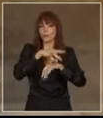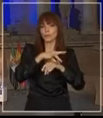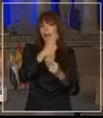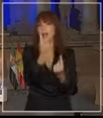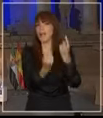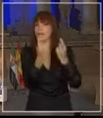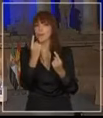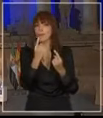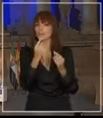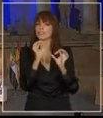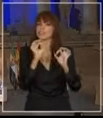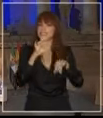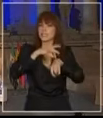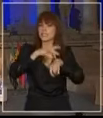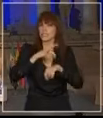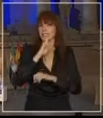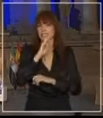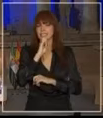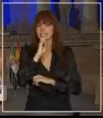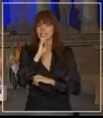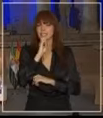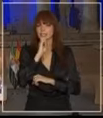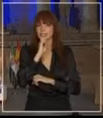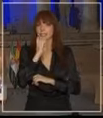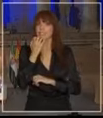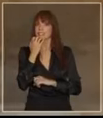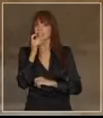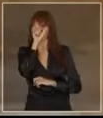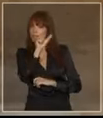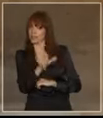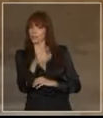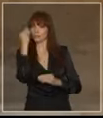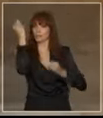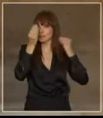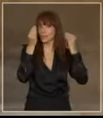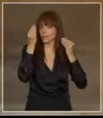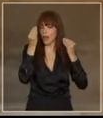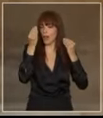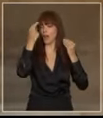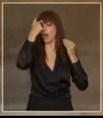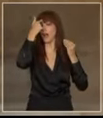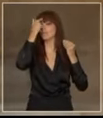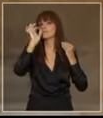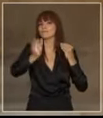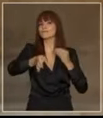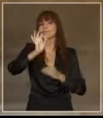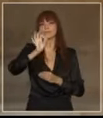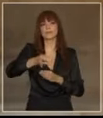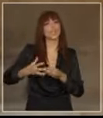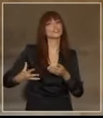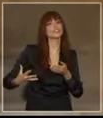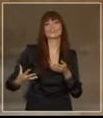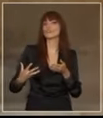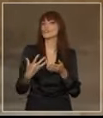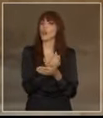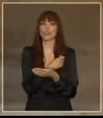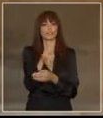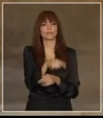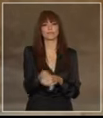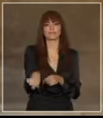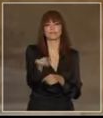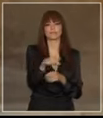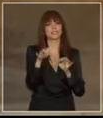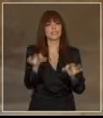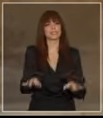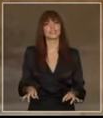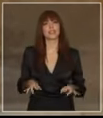la certeza de que todos y cada uno de ellos han recibido en cada